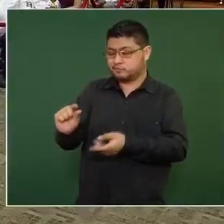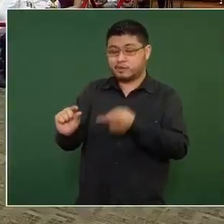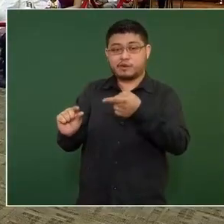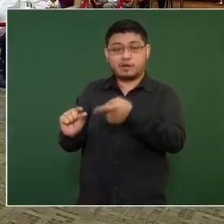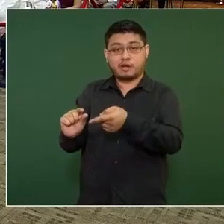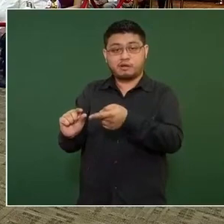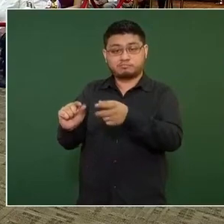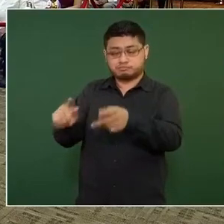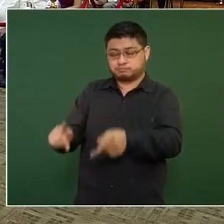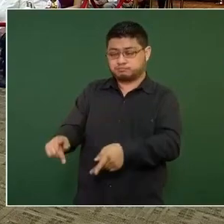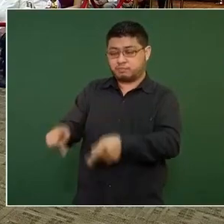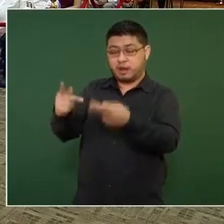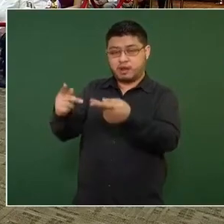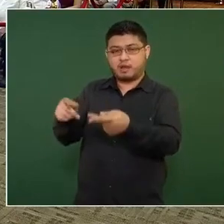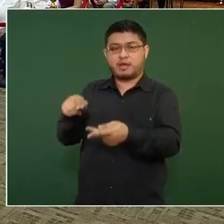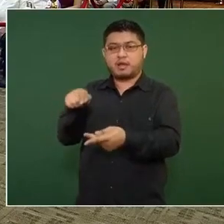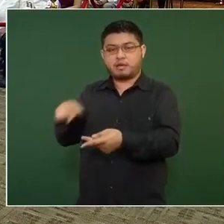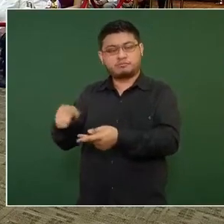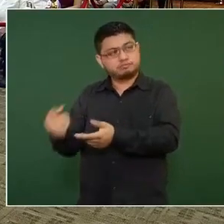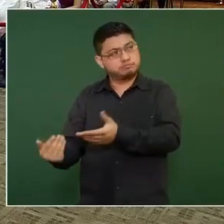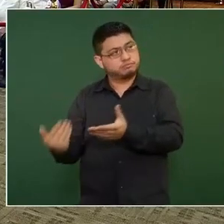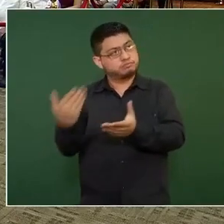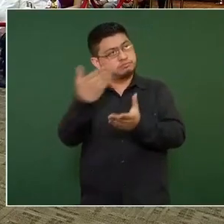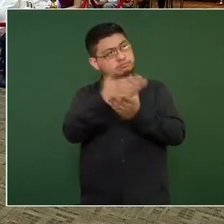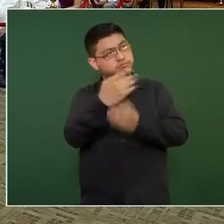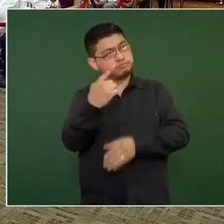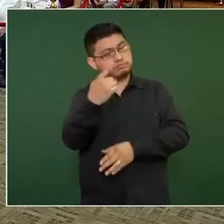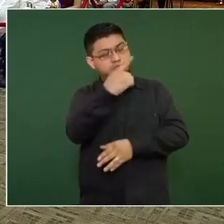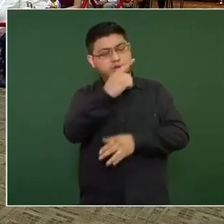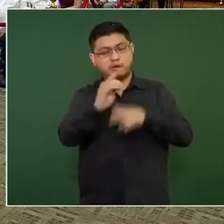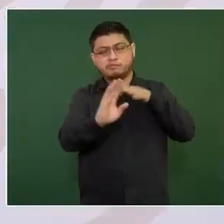venta de petróleo al extranjero,